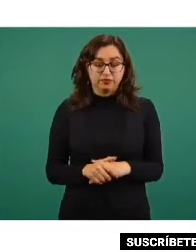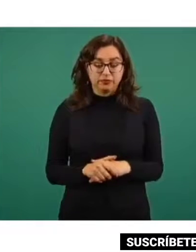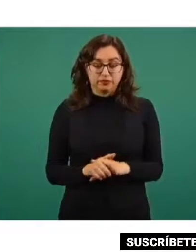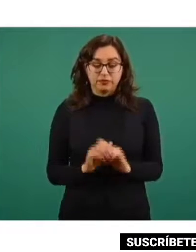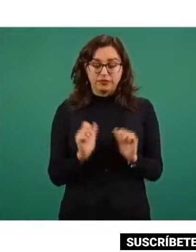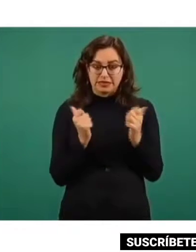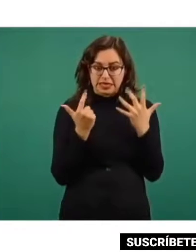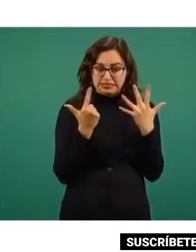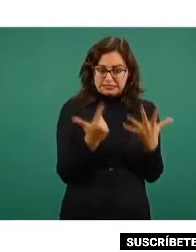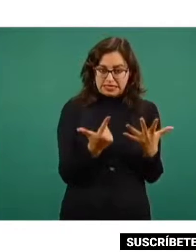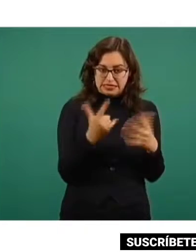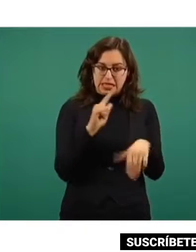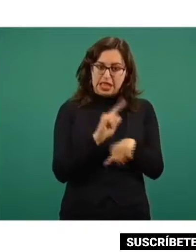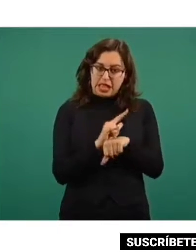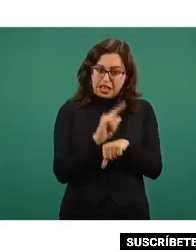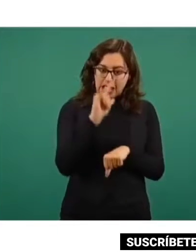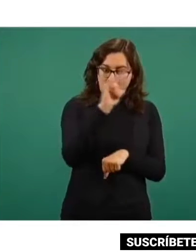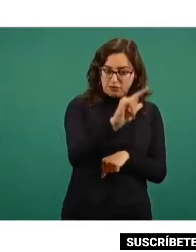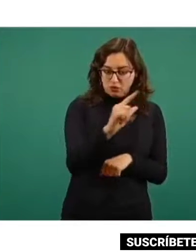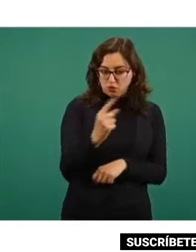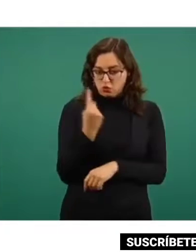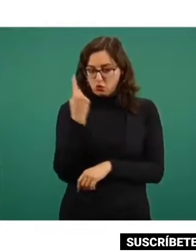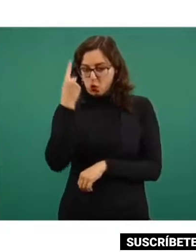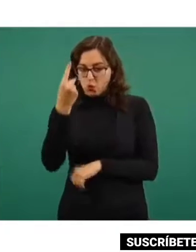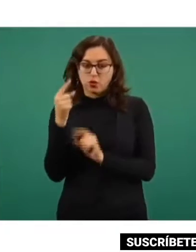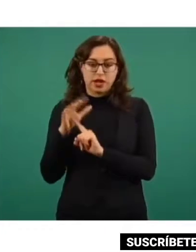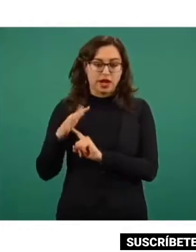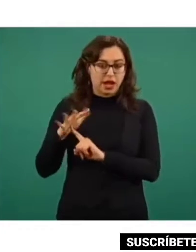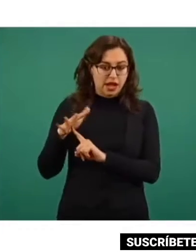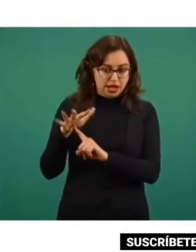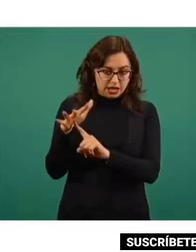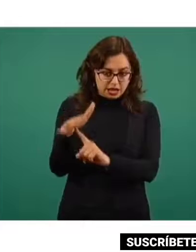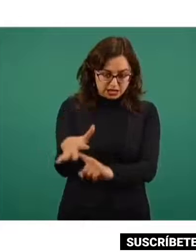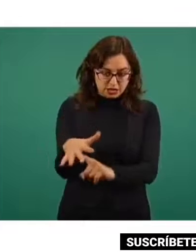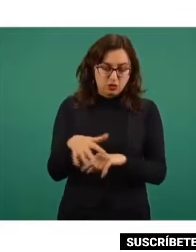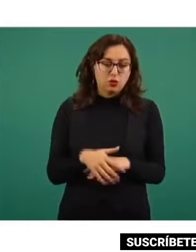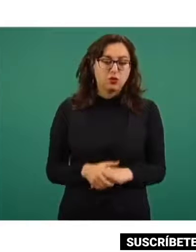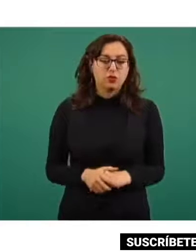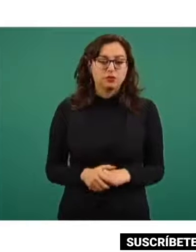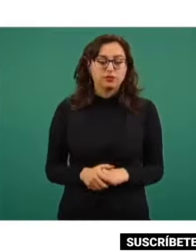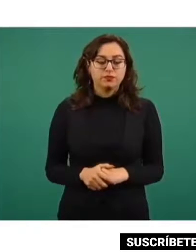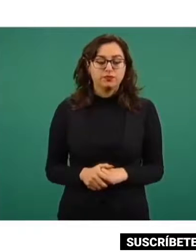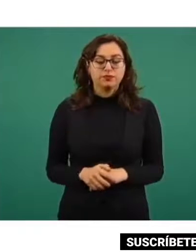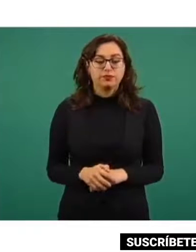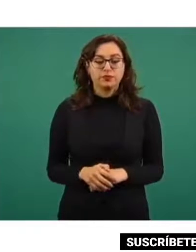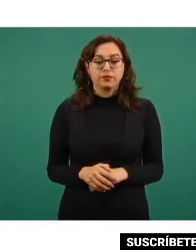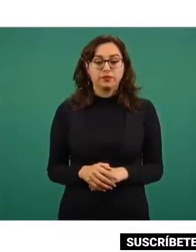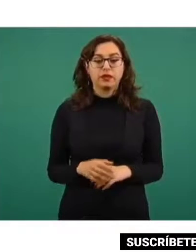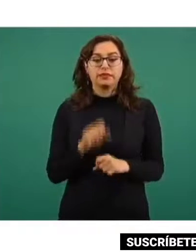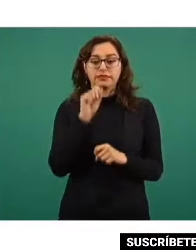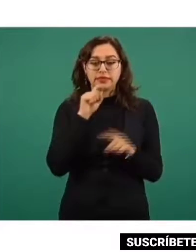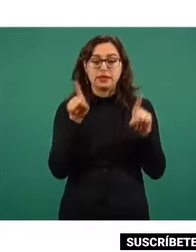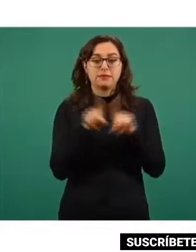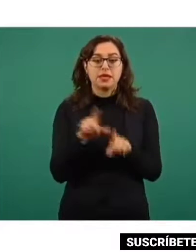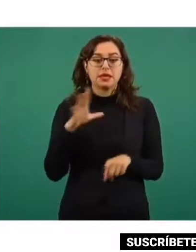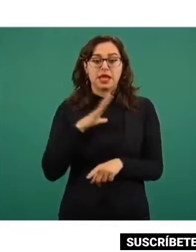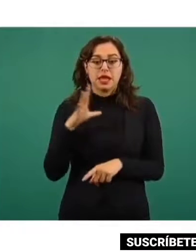aviones y una con helicópteros. Tenemos para esas rutas 46 aeronaves,